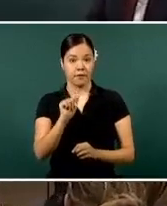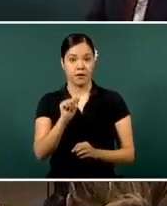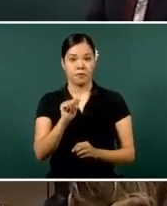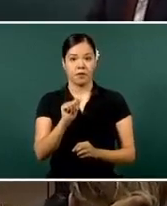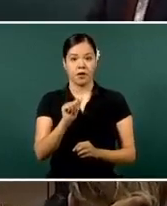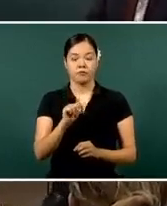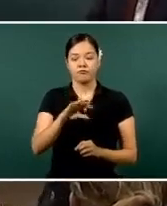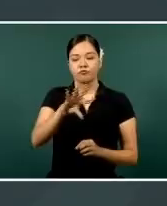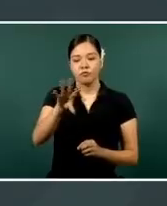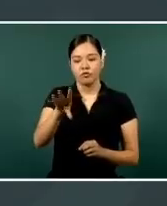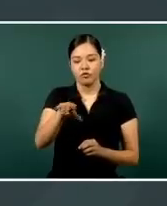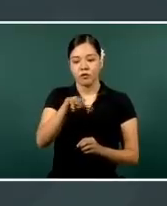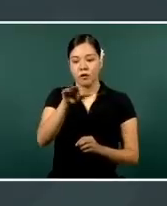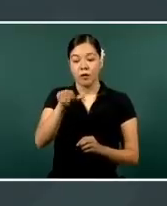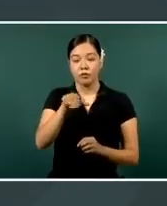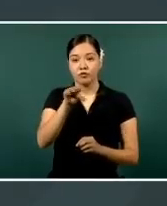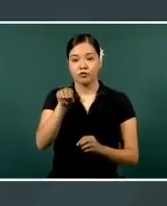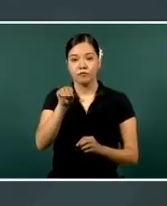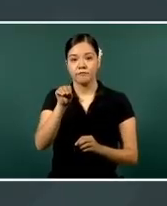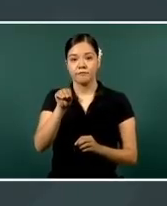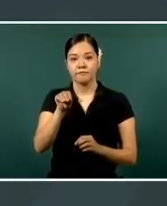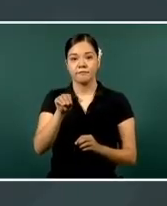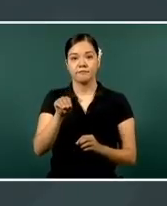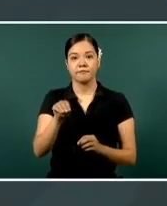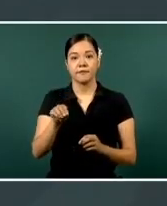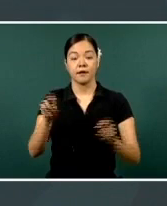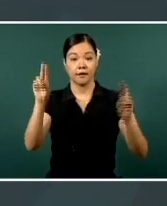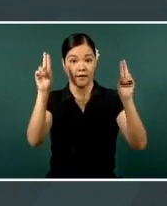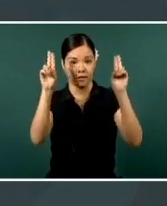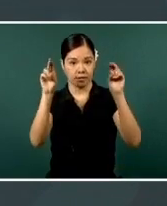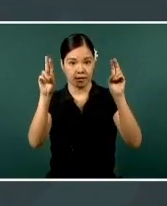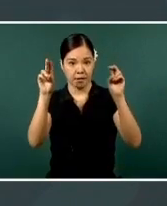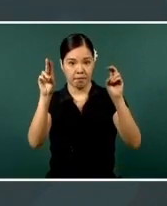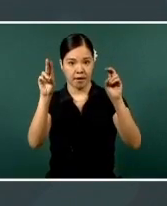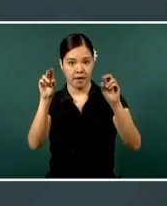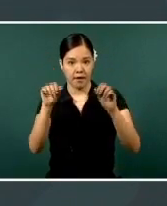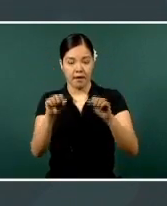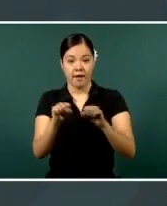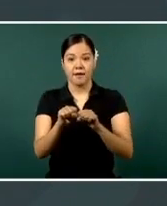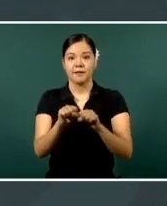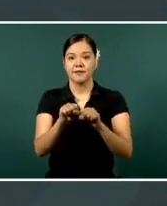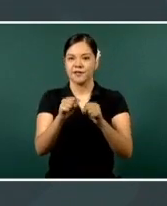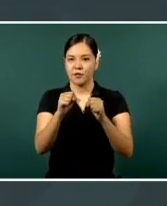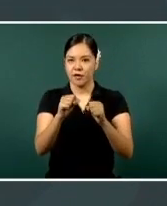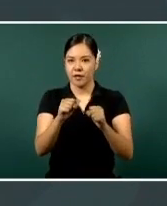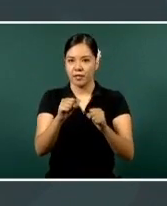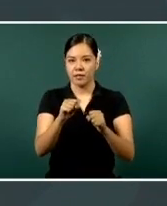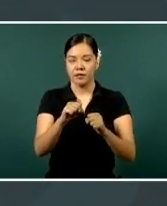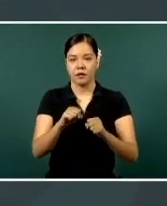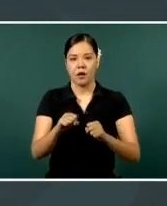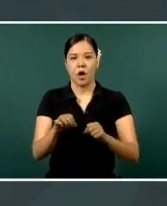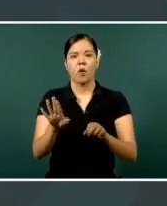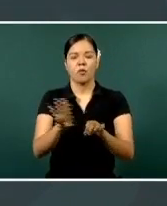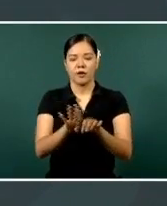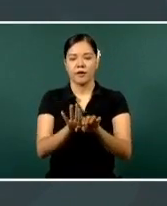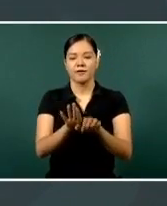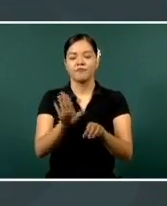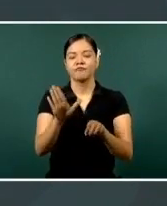tratamos el tema de seguridad porque es